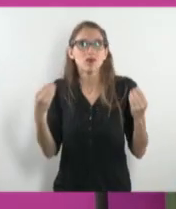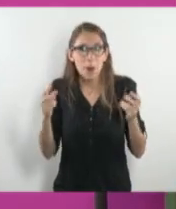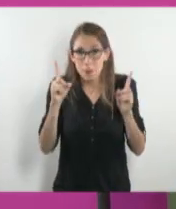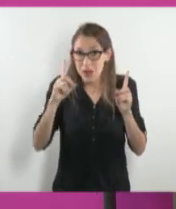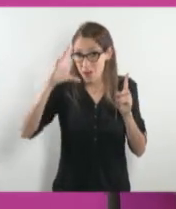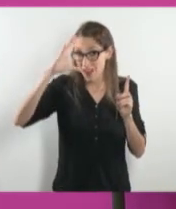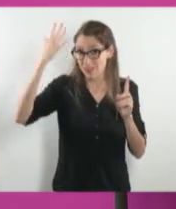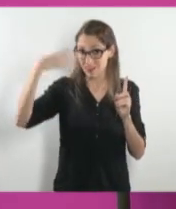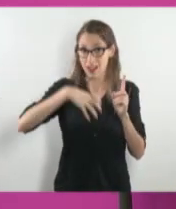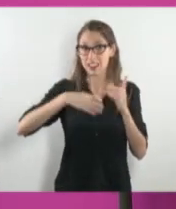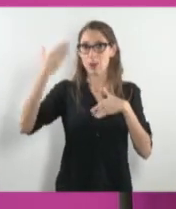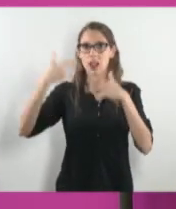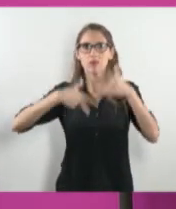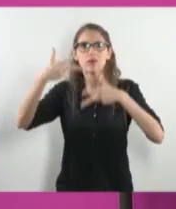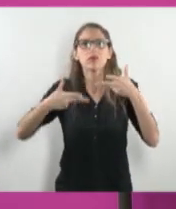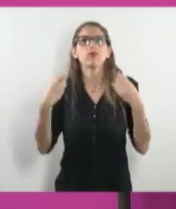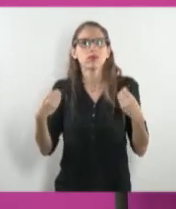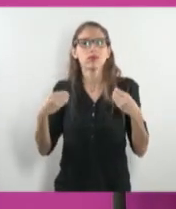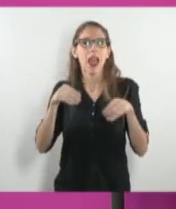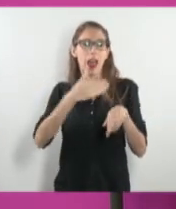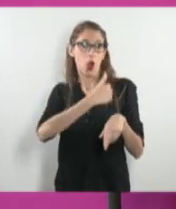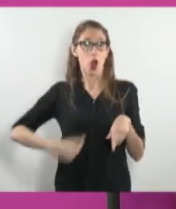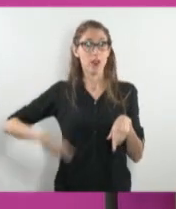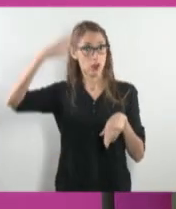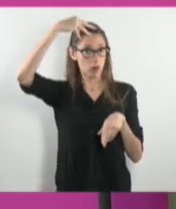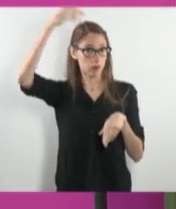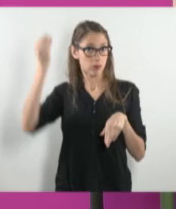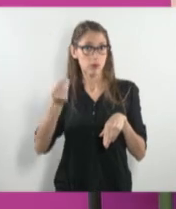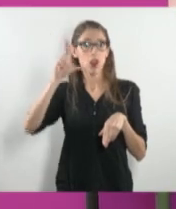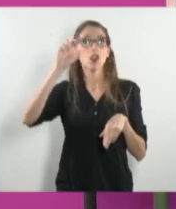la vez pasada, en el contexto del gobierno de Rosas, ¿no? Claro. Entonces estaba